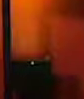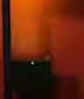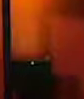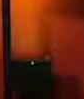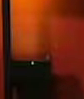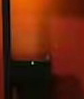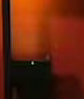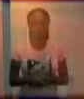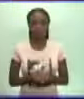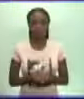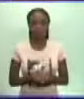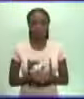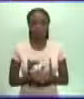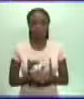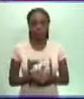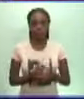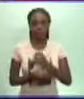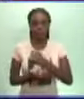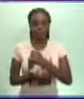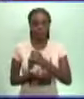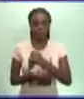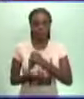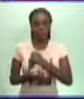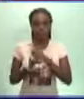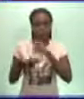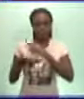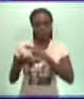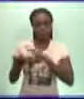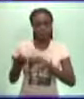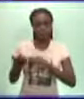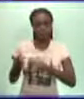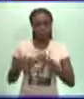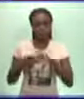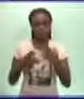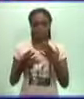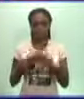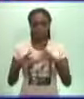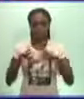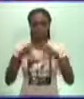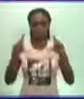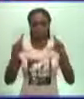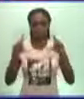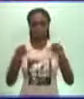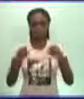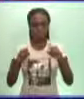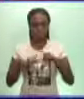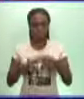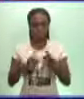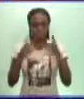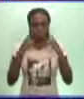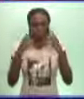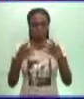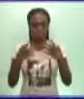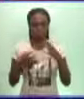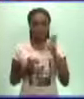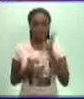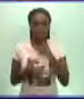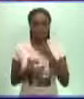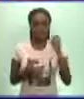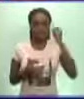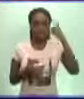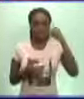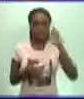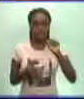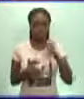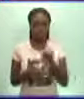Te propongo la lectura de este texto para que te familiarices con sus ideas principales. Aunque el texto te lo vamos a presentar en